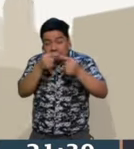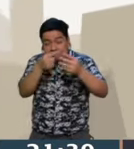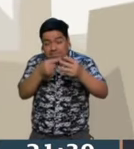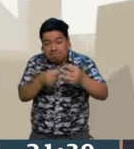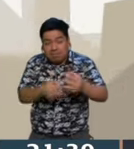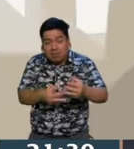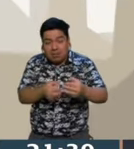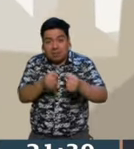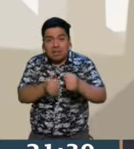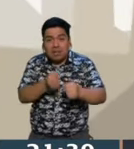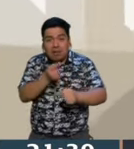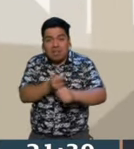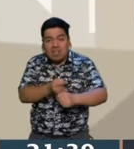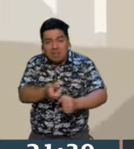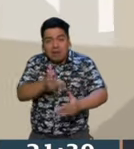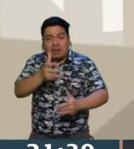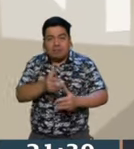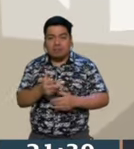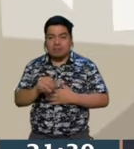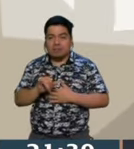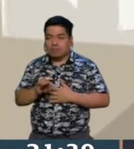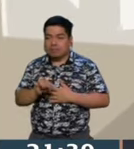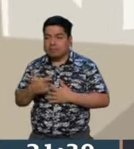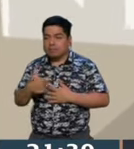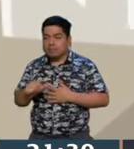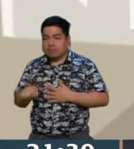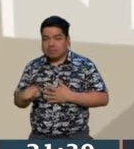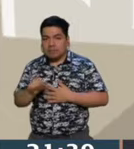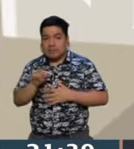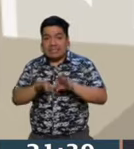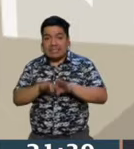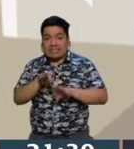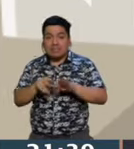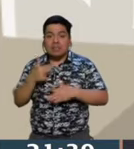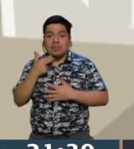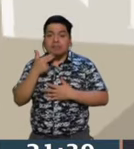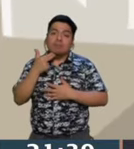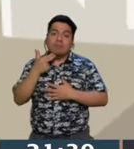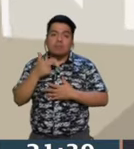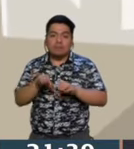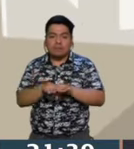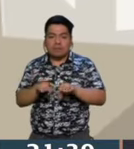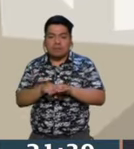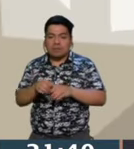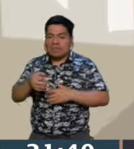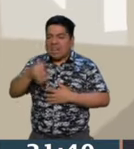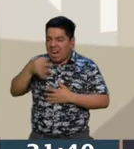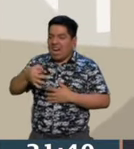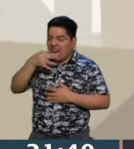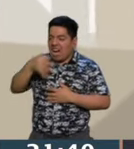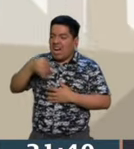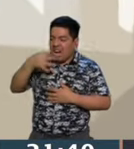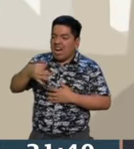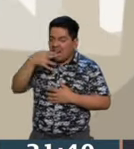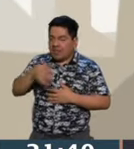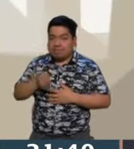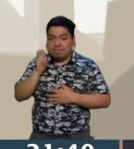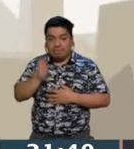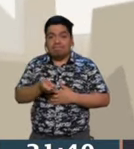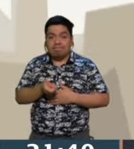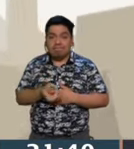seguridad, resulta que Jorge Glass intentó suicidarse por consumo excesivo de psicotrópicos. ¿Esto qué nos